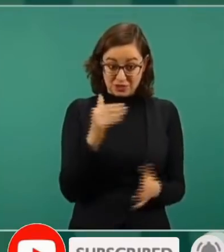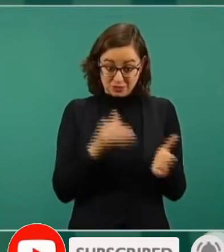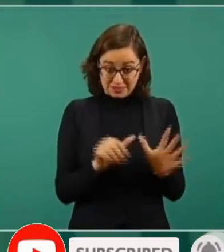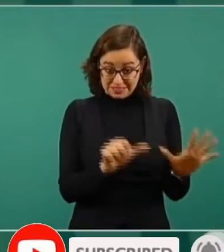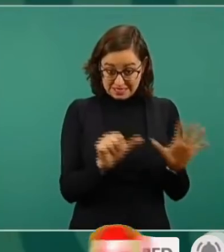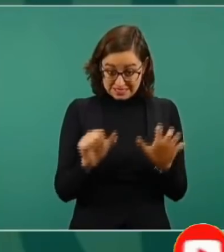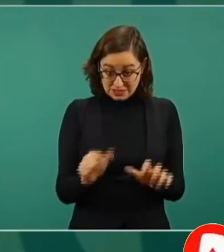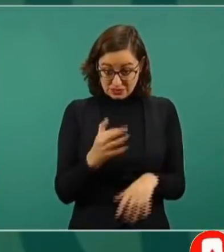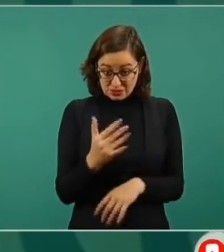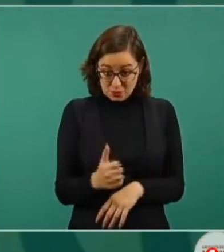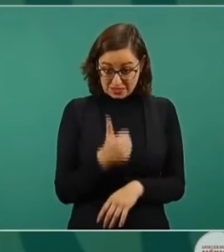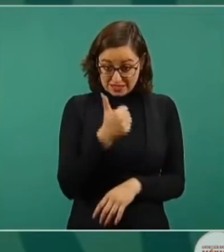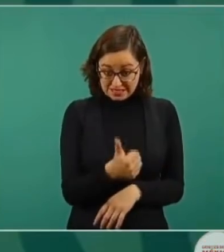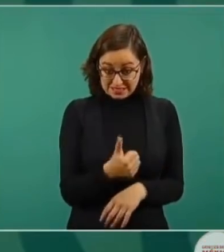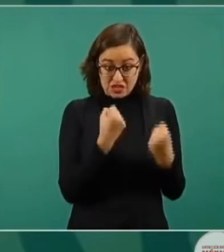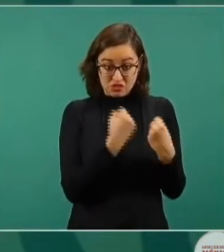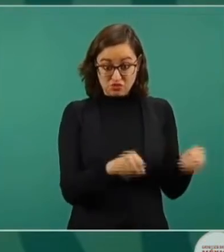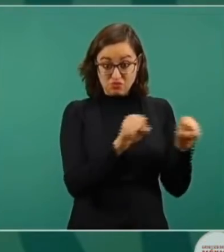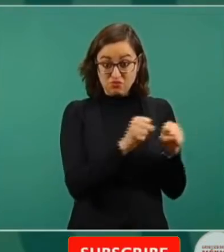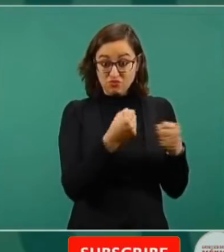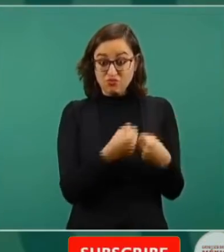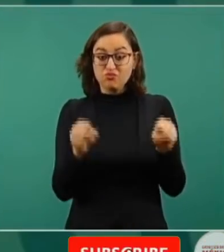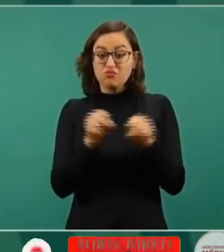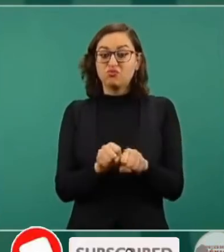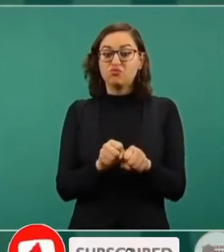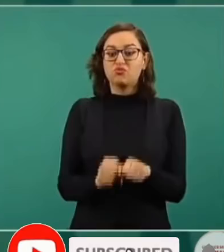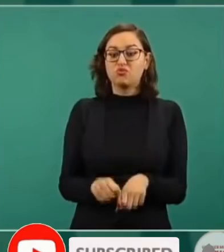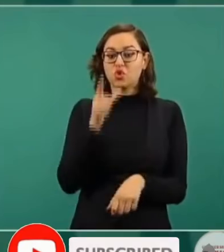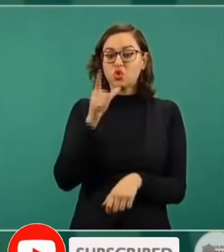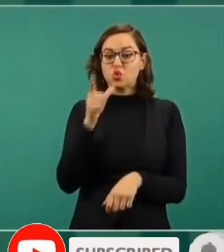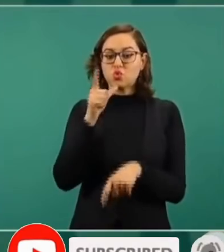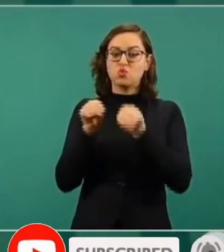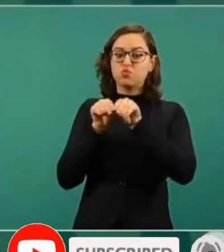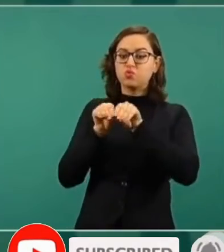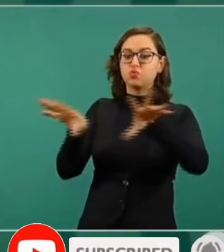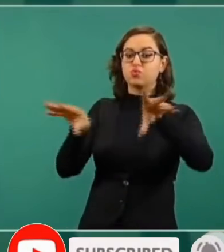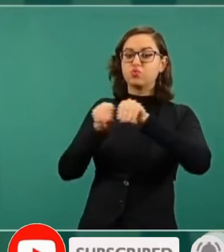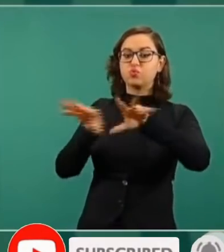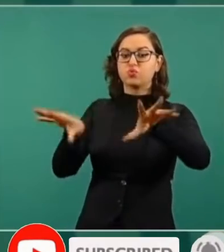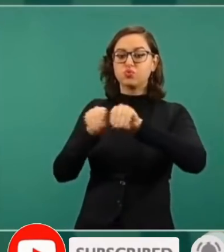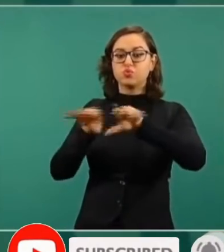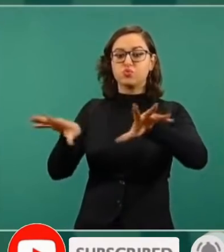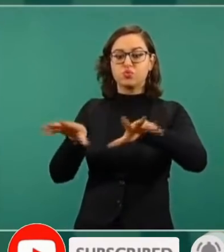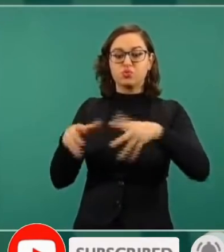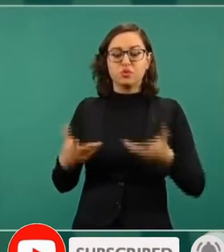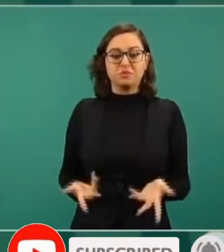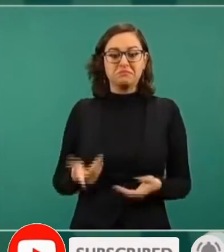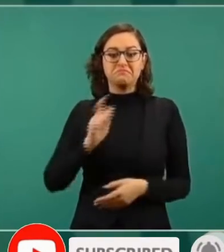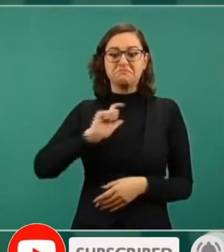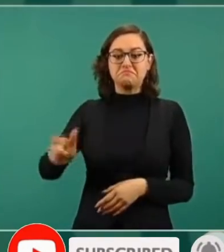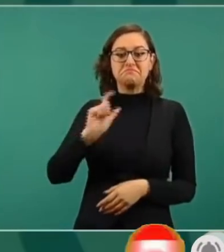72.656 socios arrebatados a la CFE eran clientes de la CFE. Bueno, pero como no pagan la